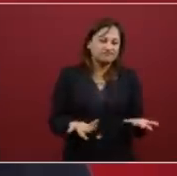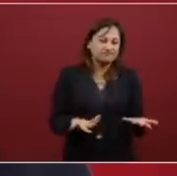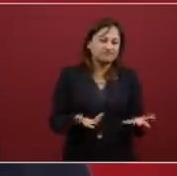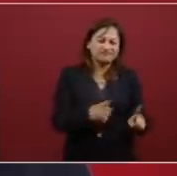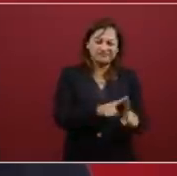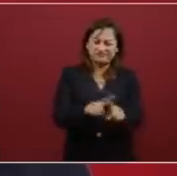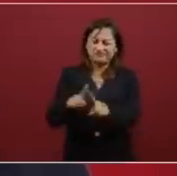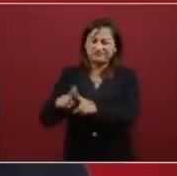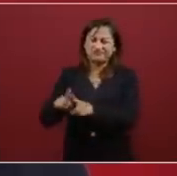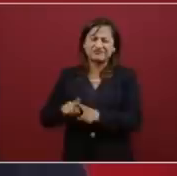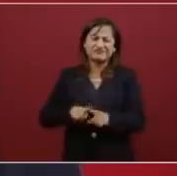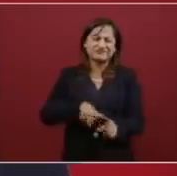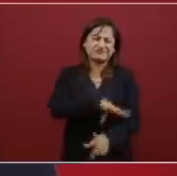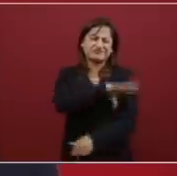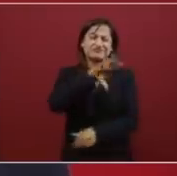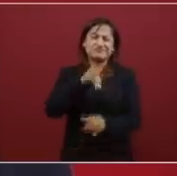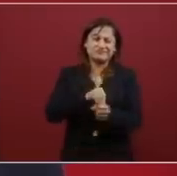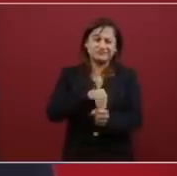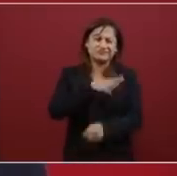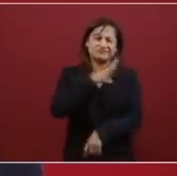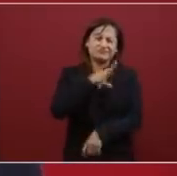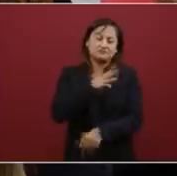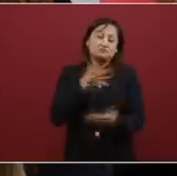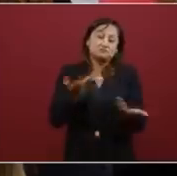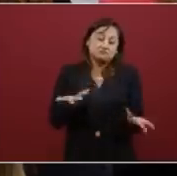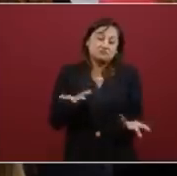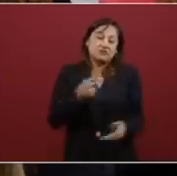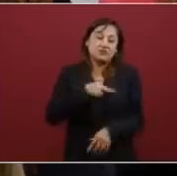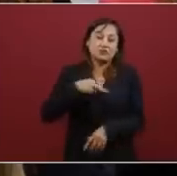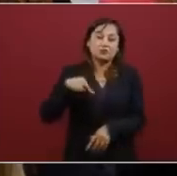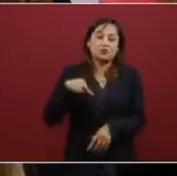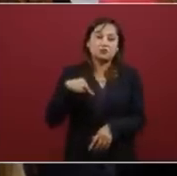generalizada. Entonces